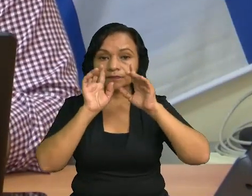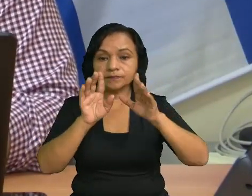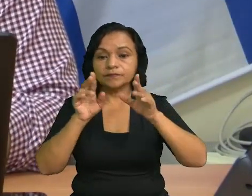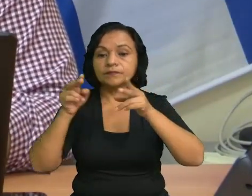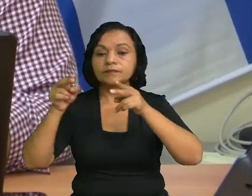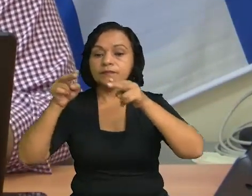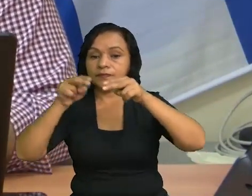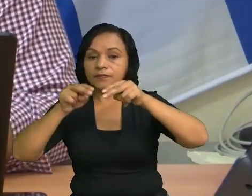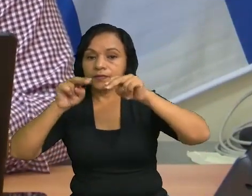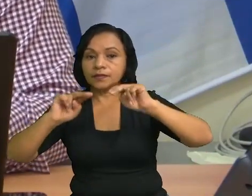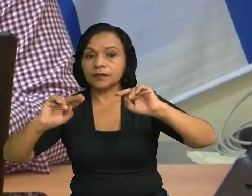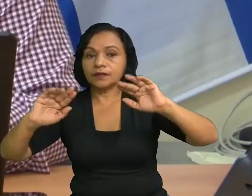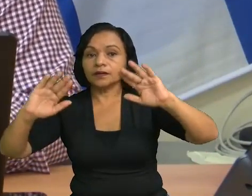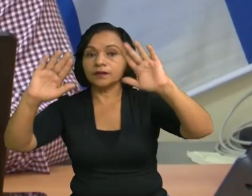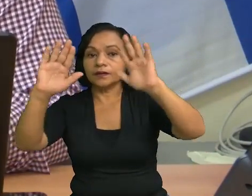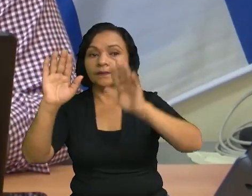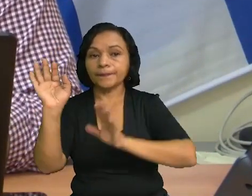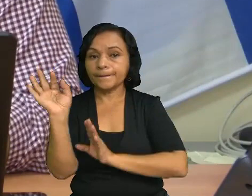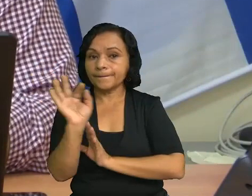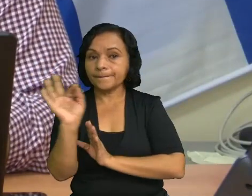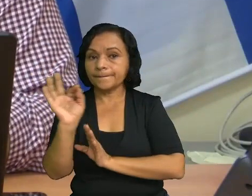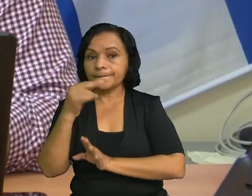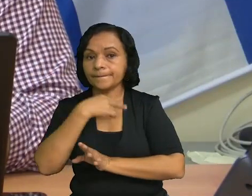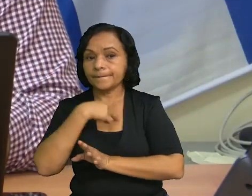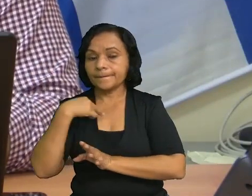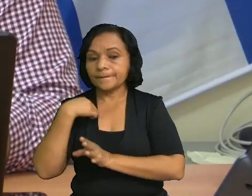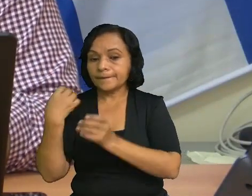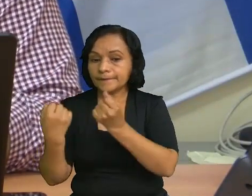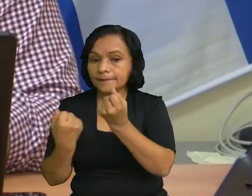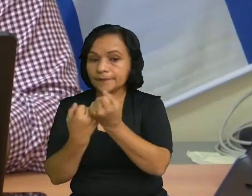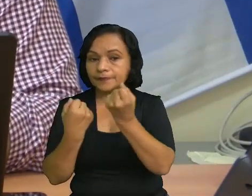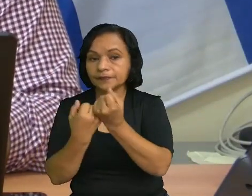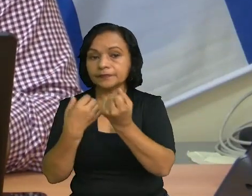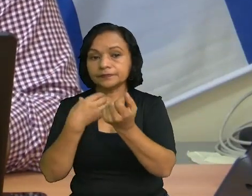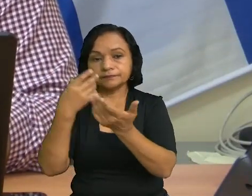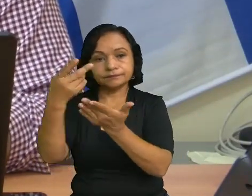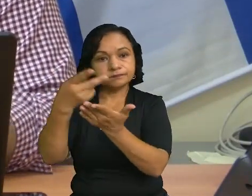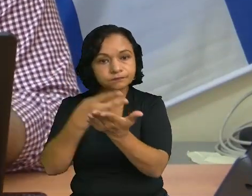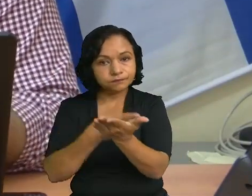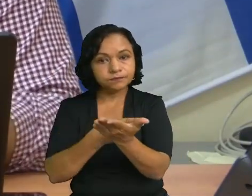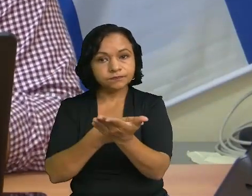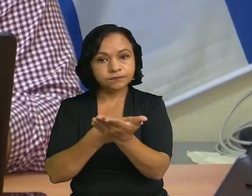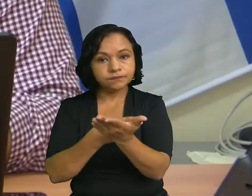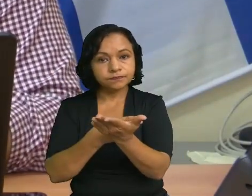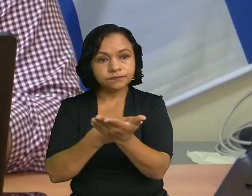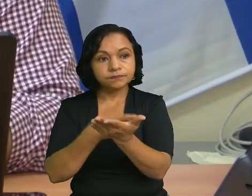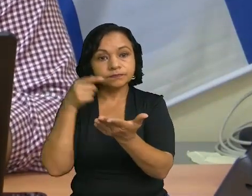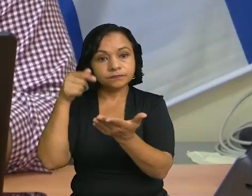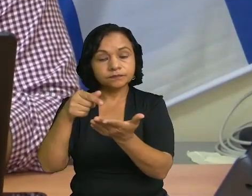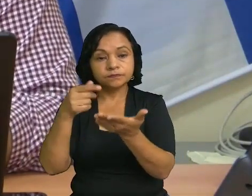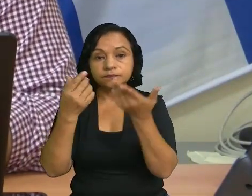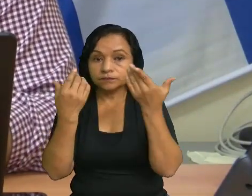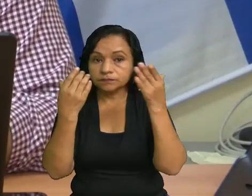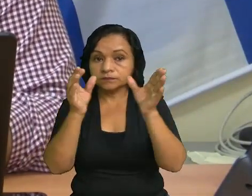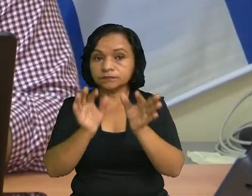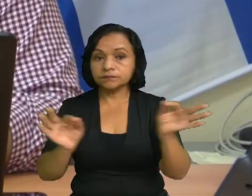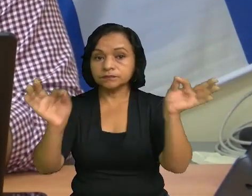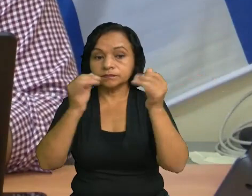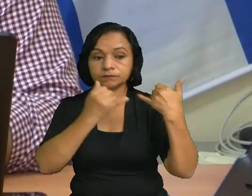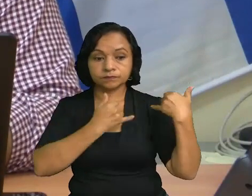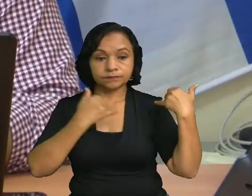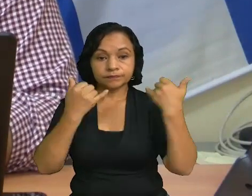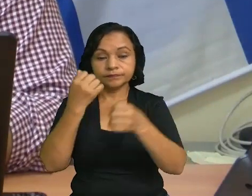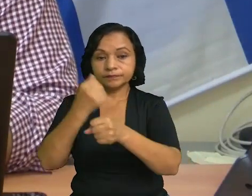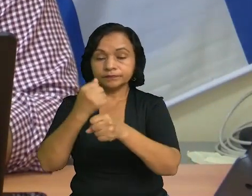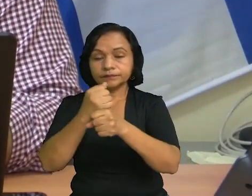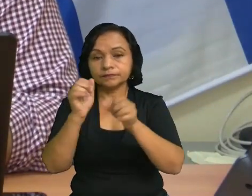naturales para de esta manera asegurar la sostenibilidad de nuestros proyectos bajo de esta premisa la institución ha elaborado